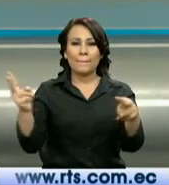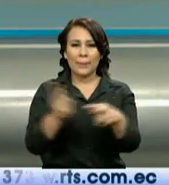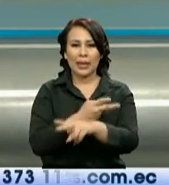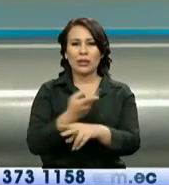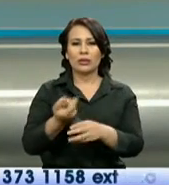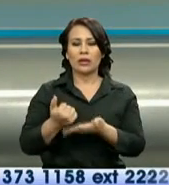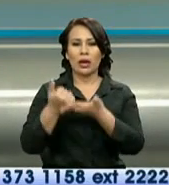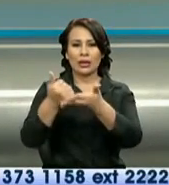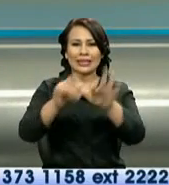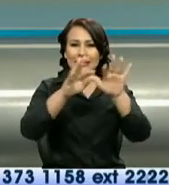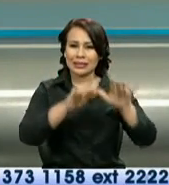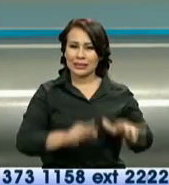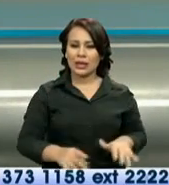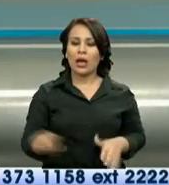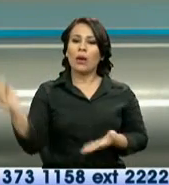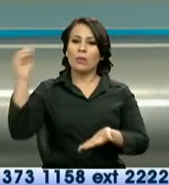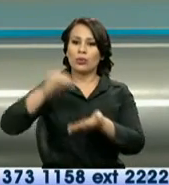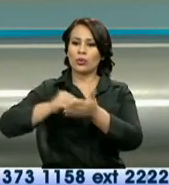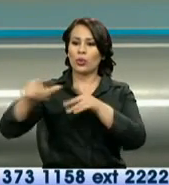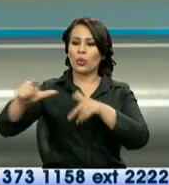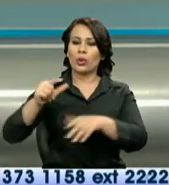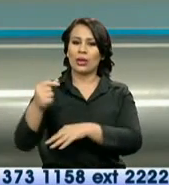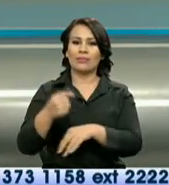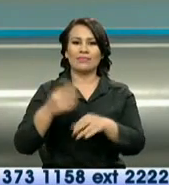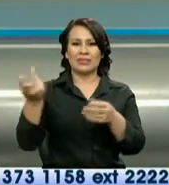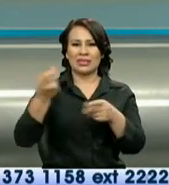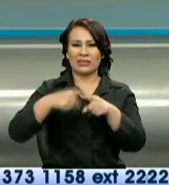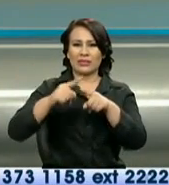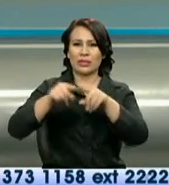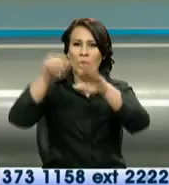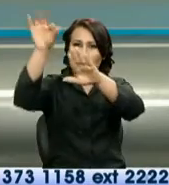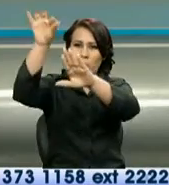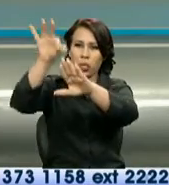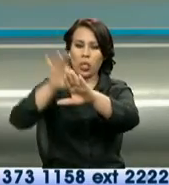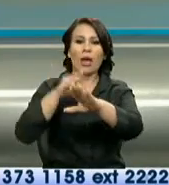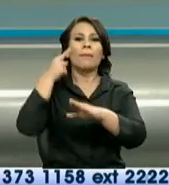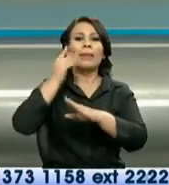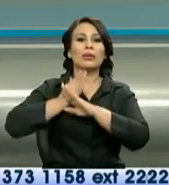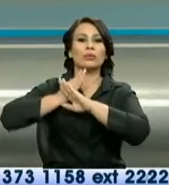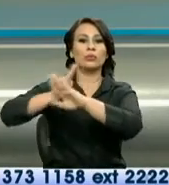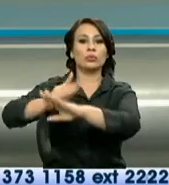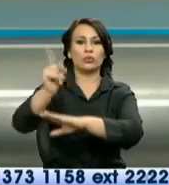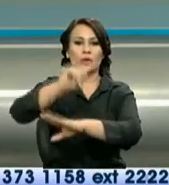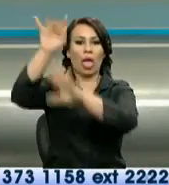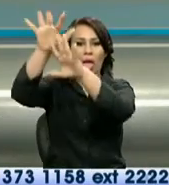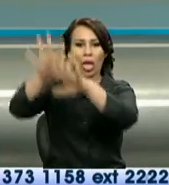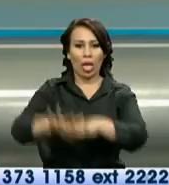El material aplicado en el lugar sirve para evitar los deslizamientos de tierra cuando llueva.